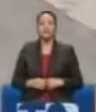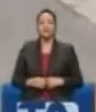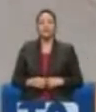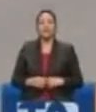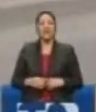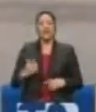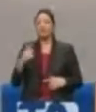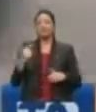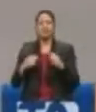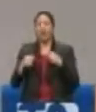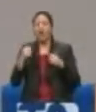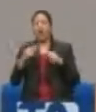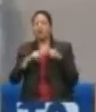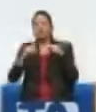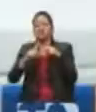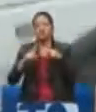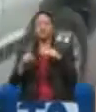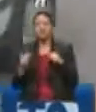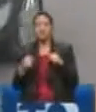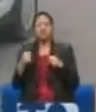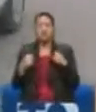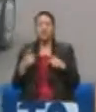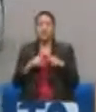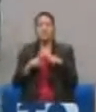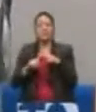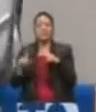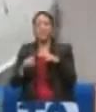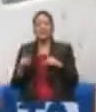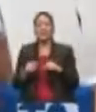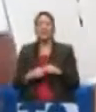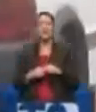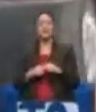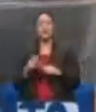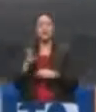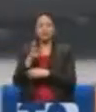salieron corriendo como si se atrasaran a su posesión en el Congreso.